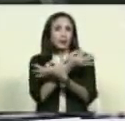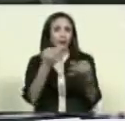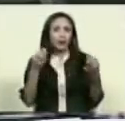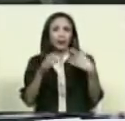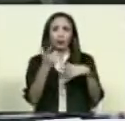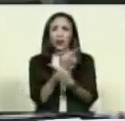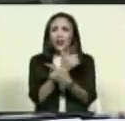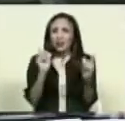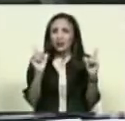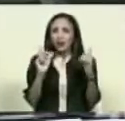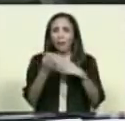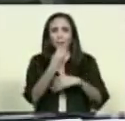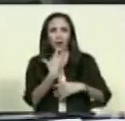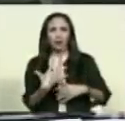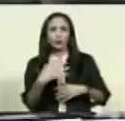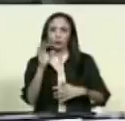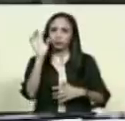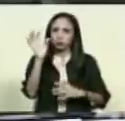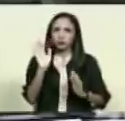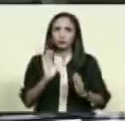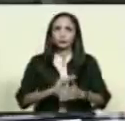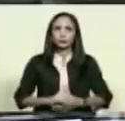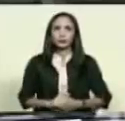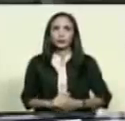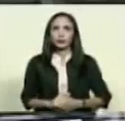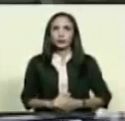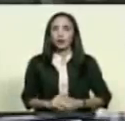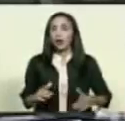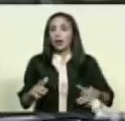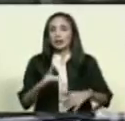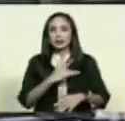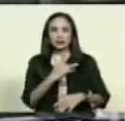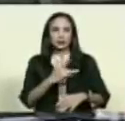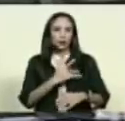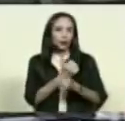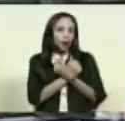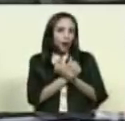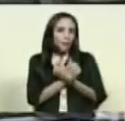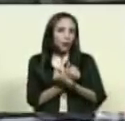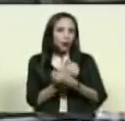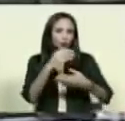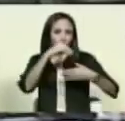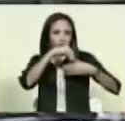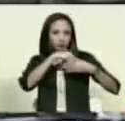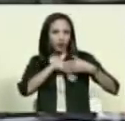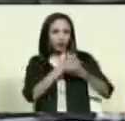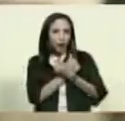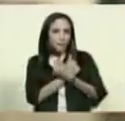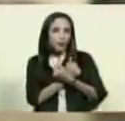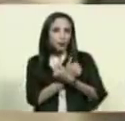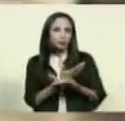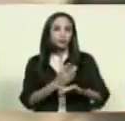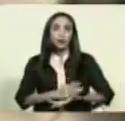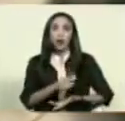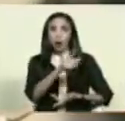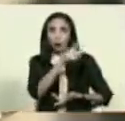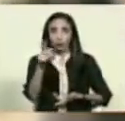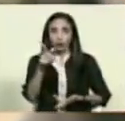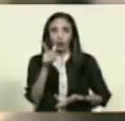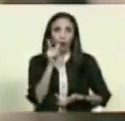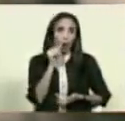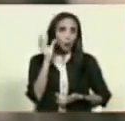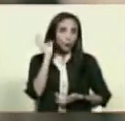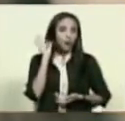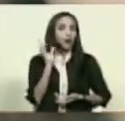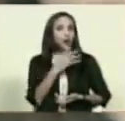llama Venezuela. Venezuela debemos sentirla en el corazón, muchachos y muchachas. Y el plan Chamba Juvenil es un orgullo de